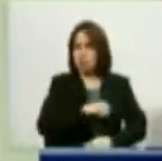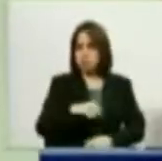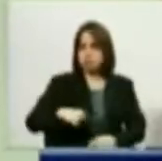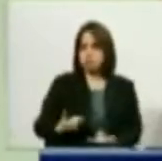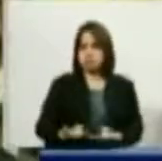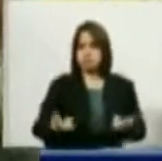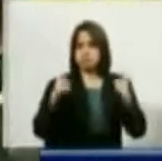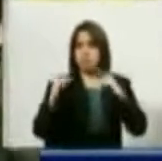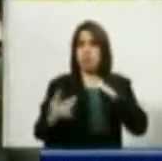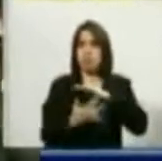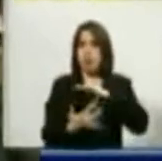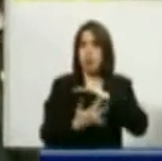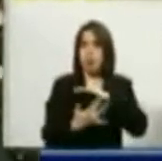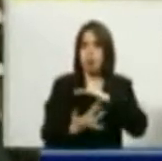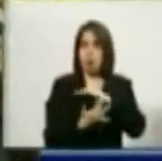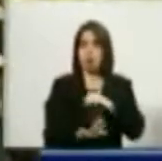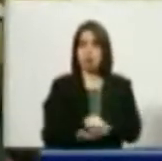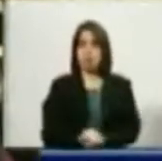tecnológica